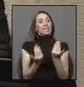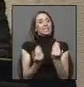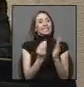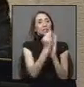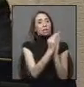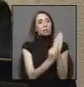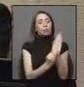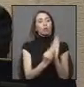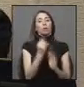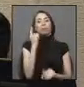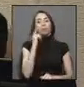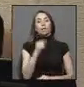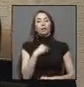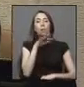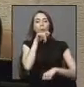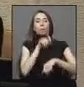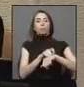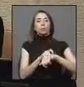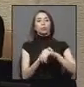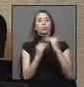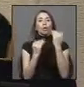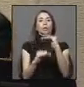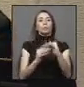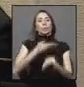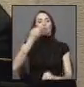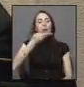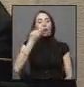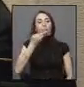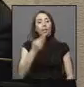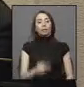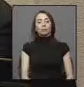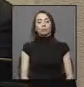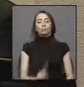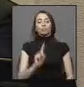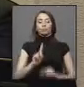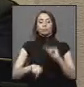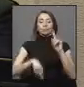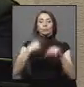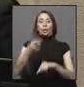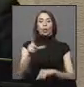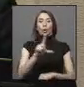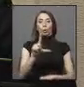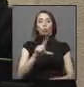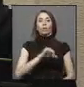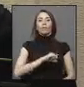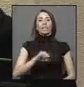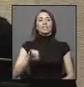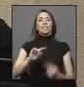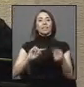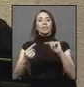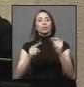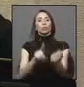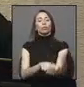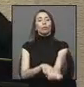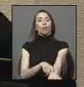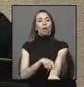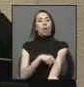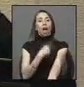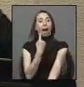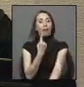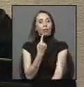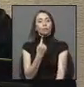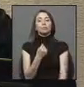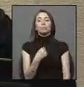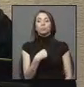tengo minutos limitados y además tenemos el próximo lunes para discutir más largo, yo me voy